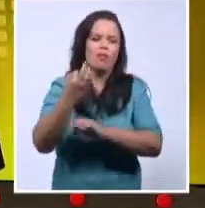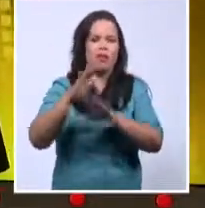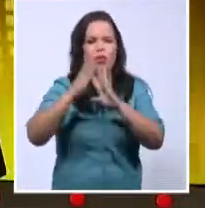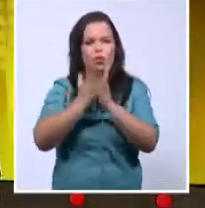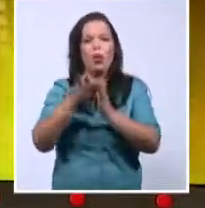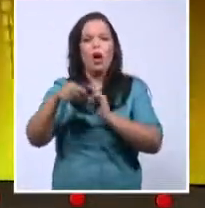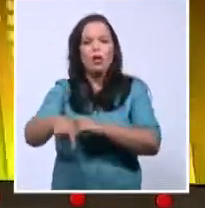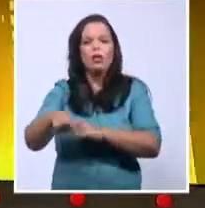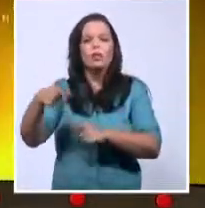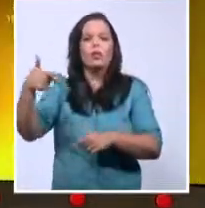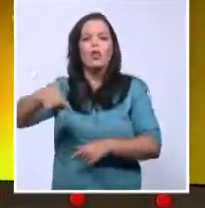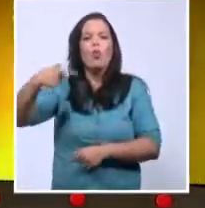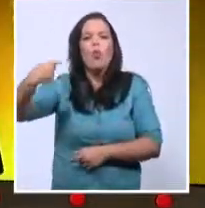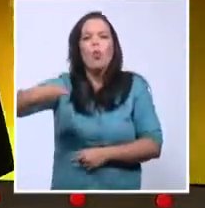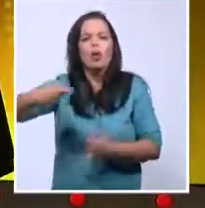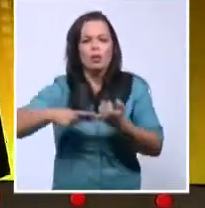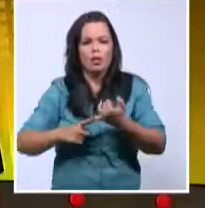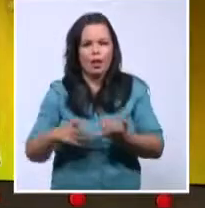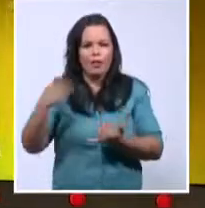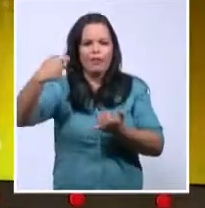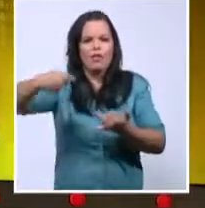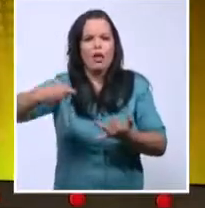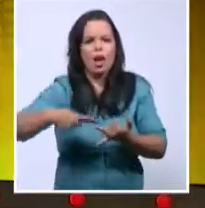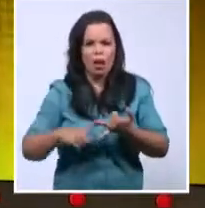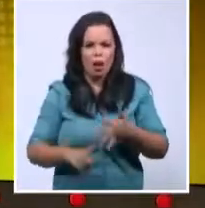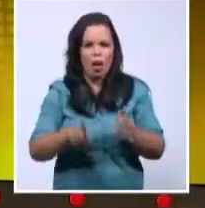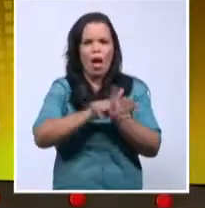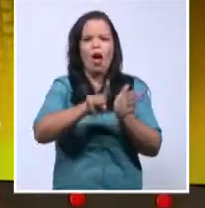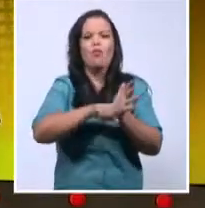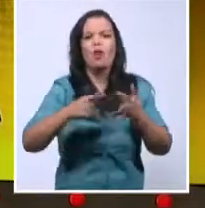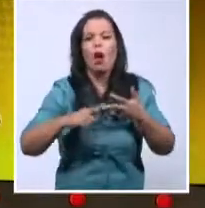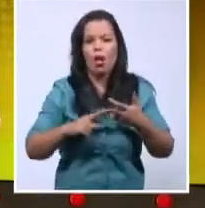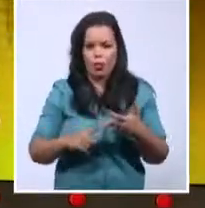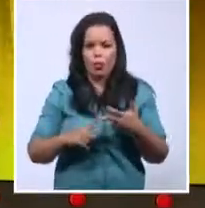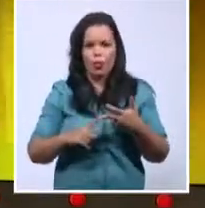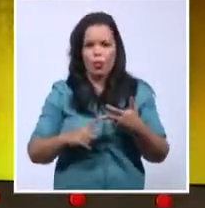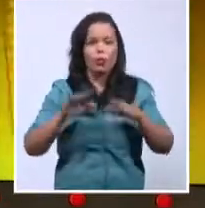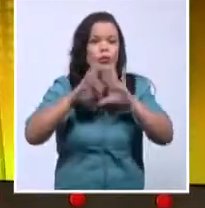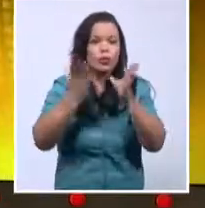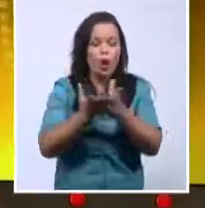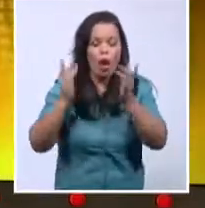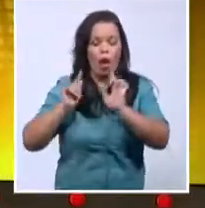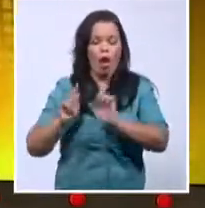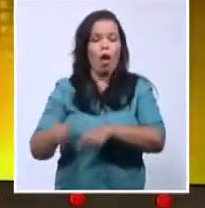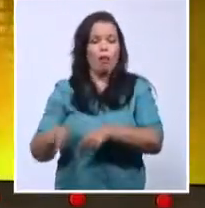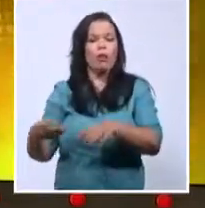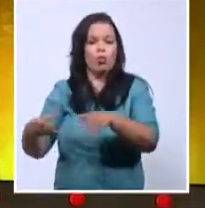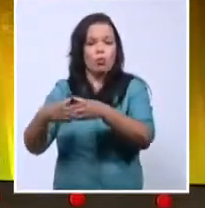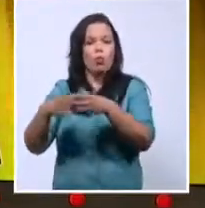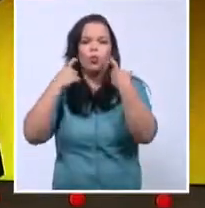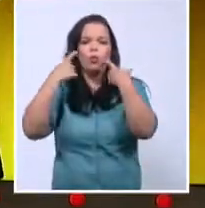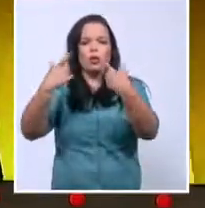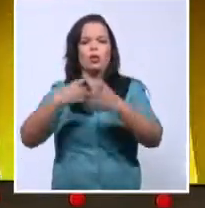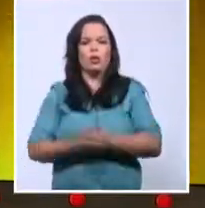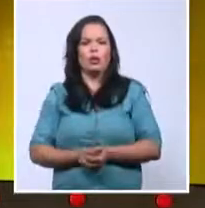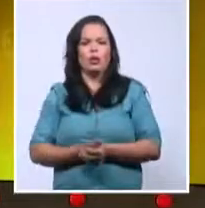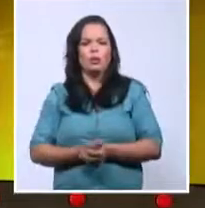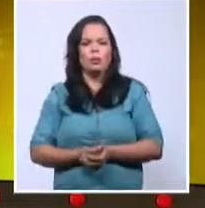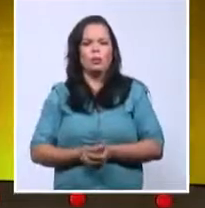del derecho, en definitiva, que sustenta legalmente todo lo que está pasando ahora en nuestro país y la respuesta del pueblo. Y el pueblo está hablando, como es